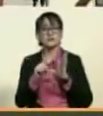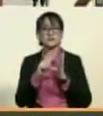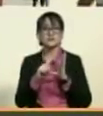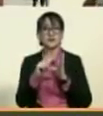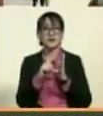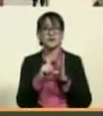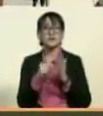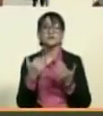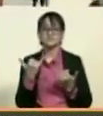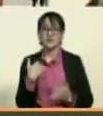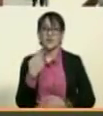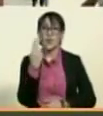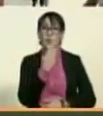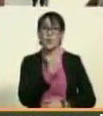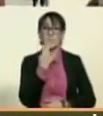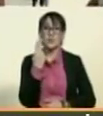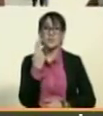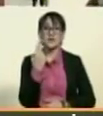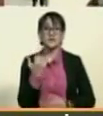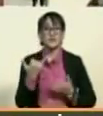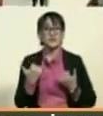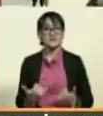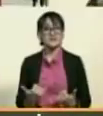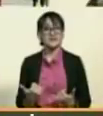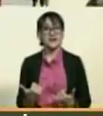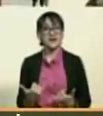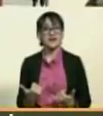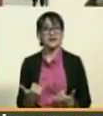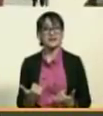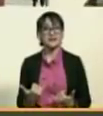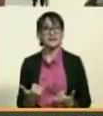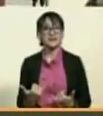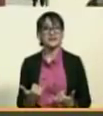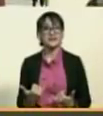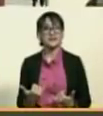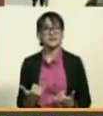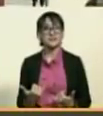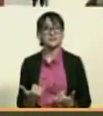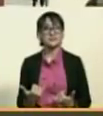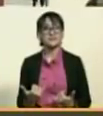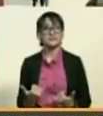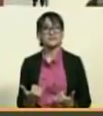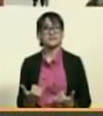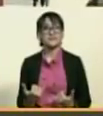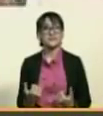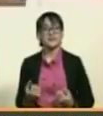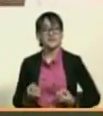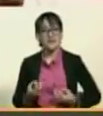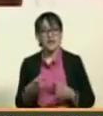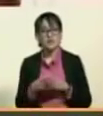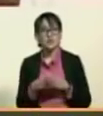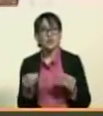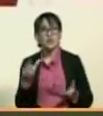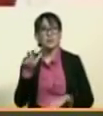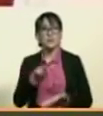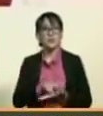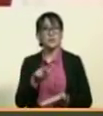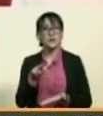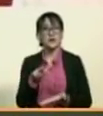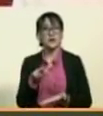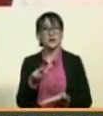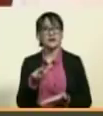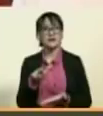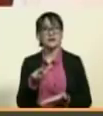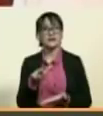Y yo me comprometo en este segundo, gobernadora, a dar todos los recursos y a poner todo